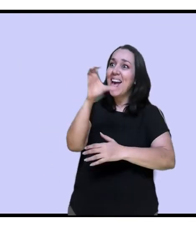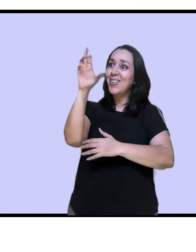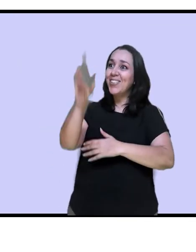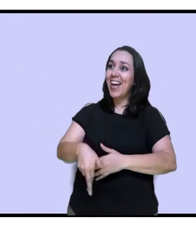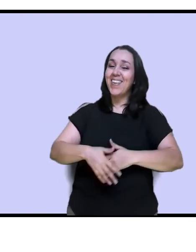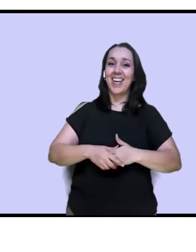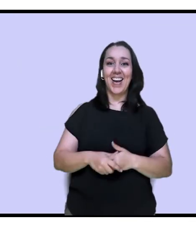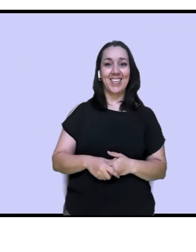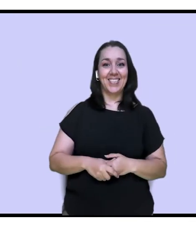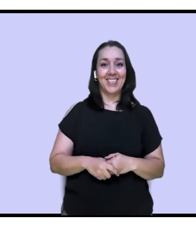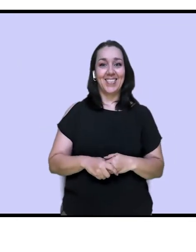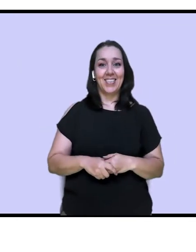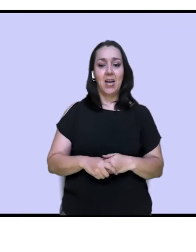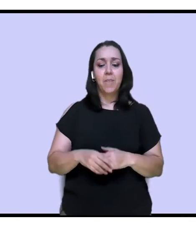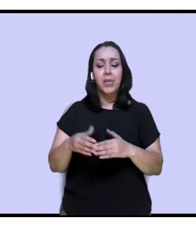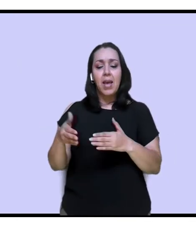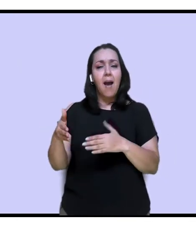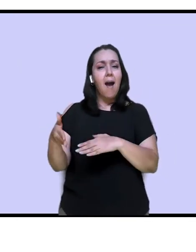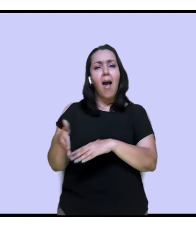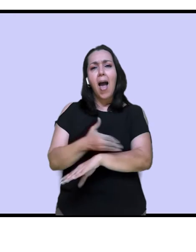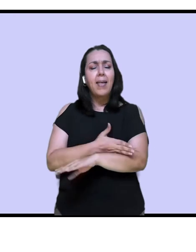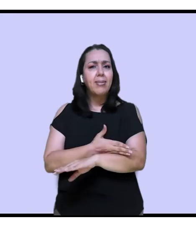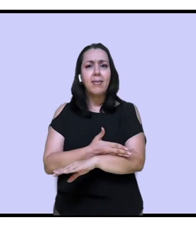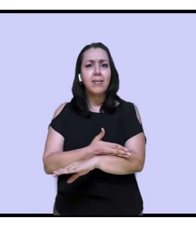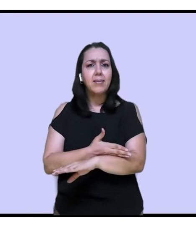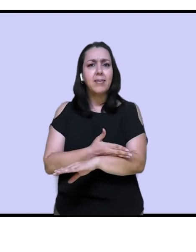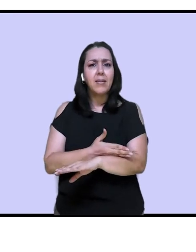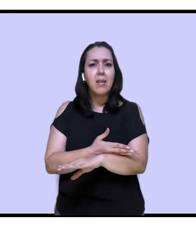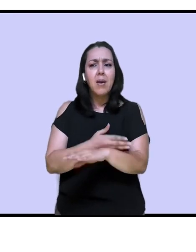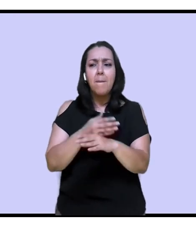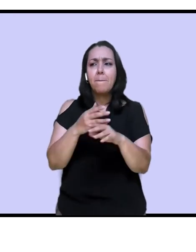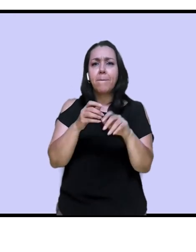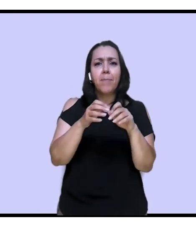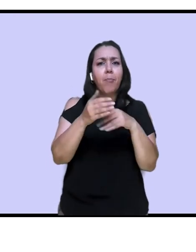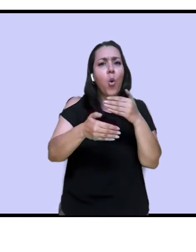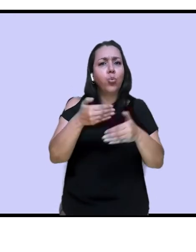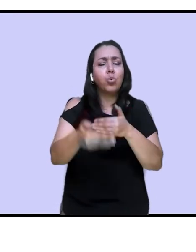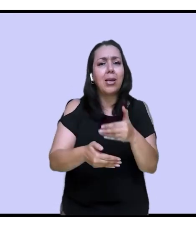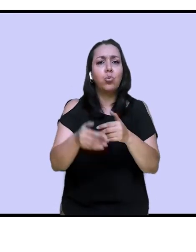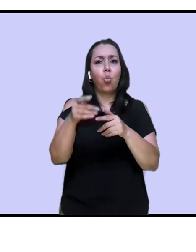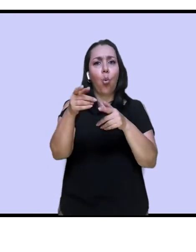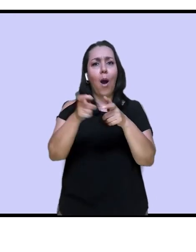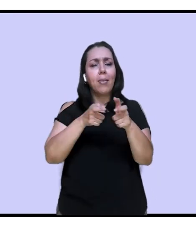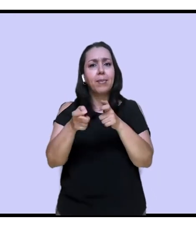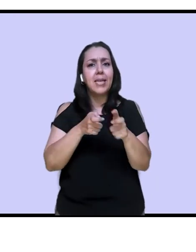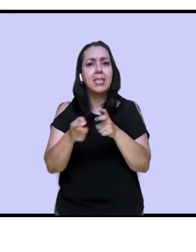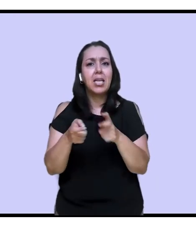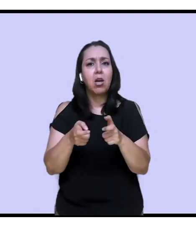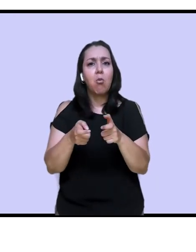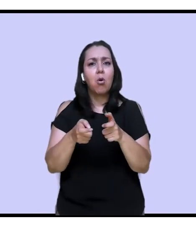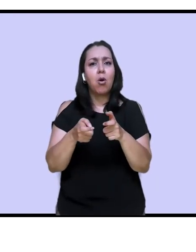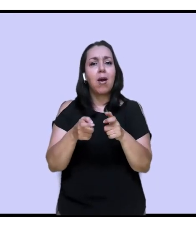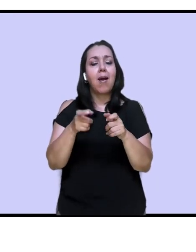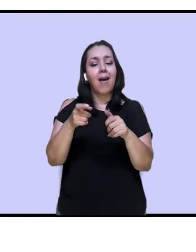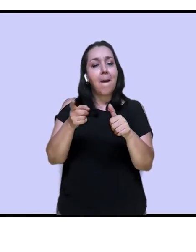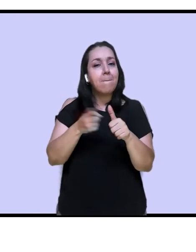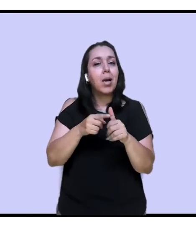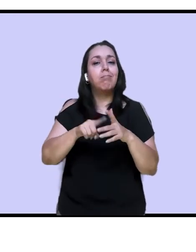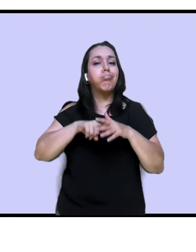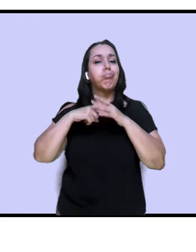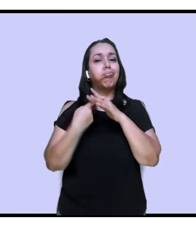Costa Rica. Antes de cualquier proceso administrativo, empecemos con procesos